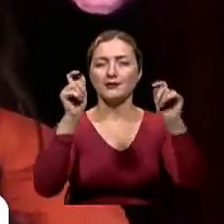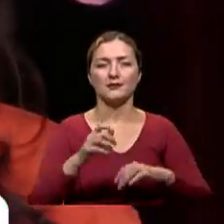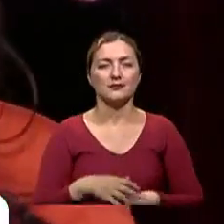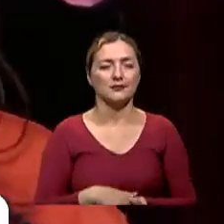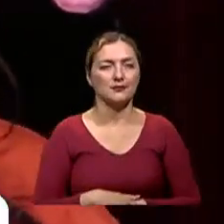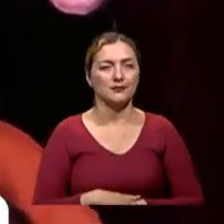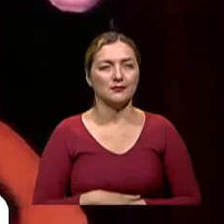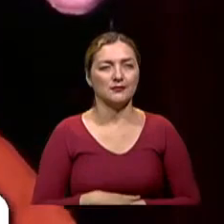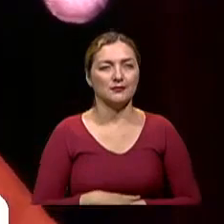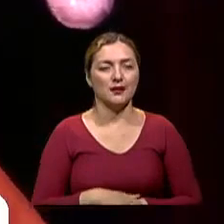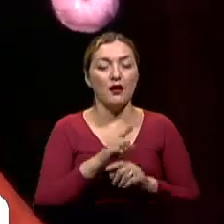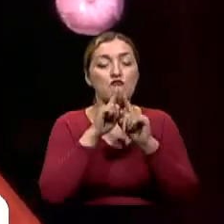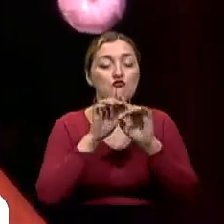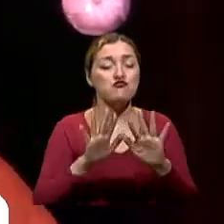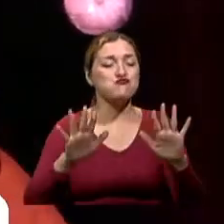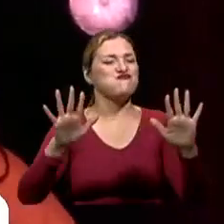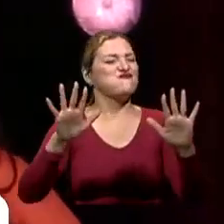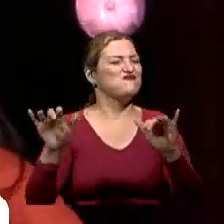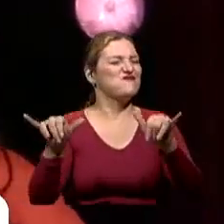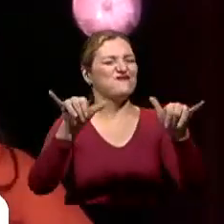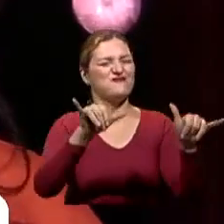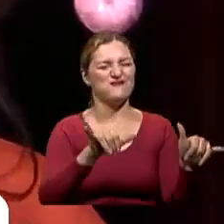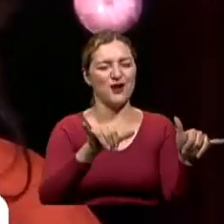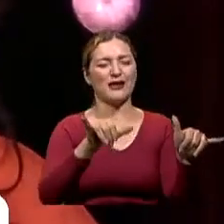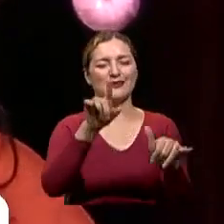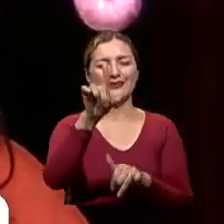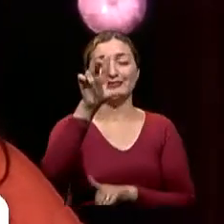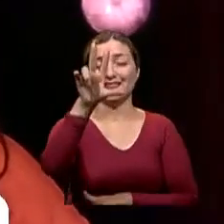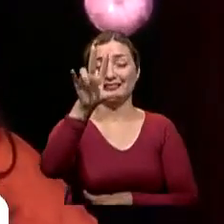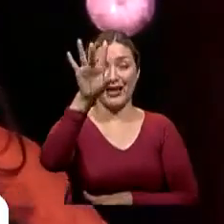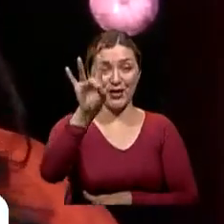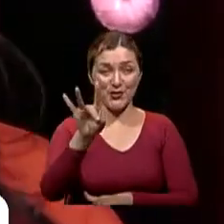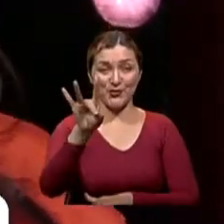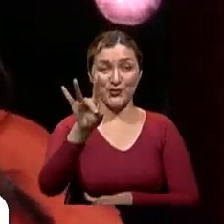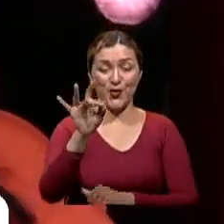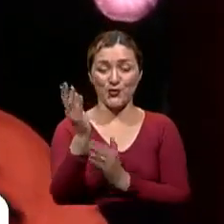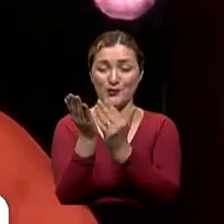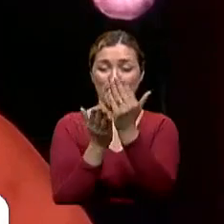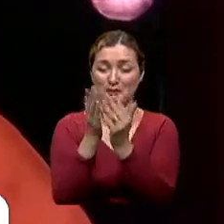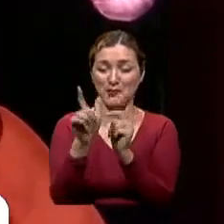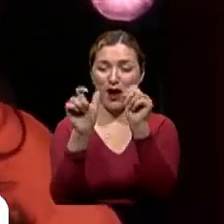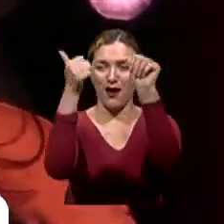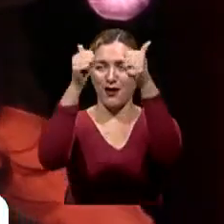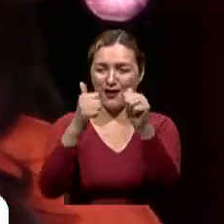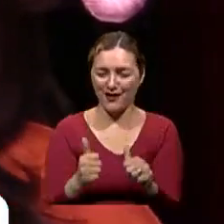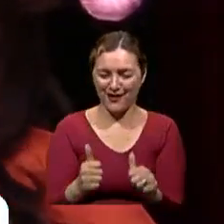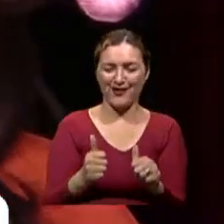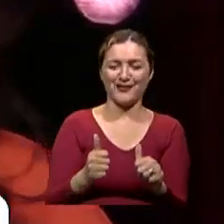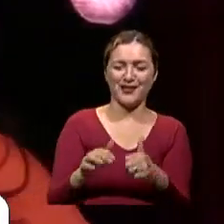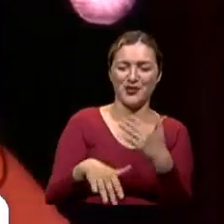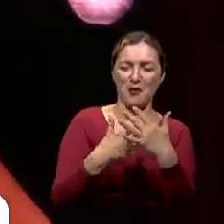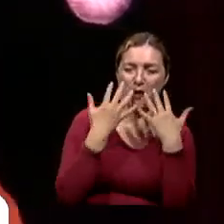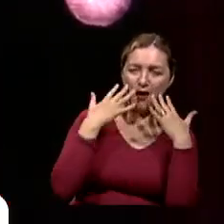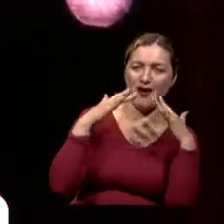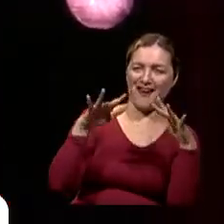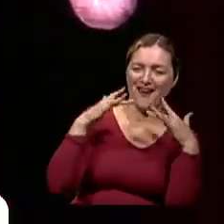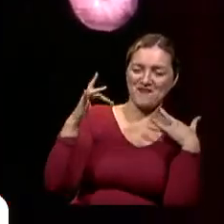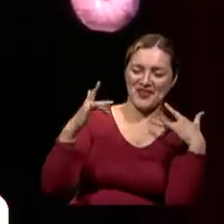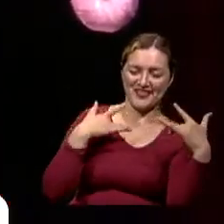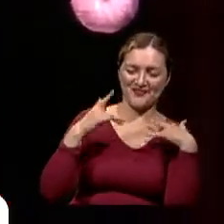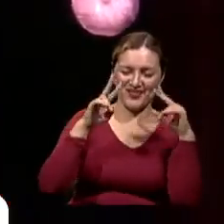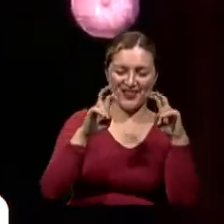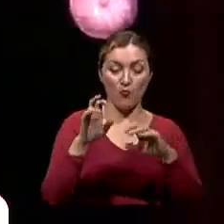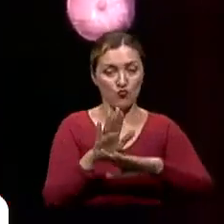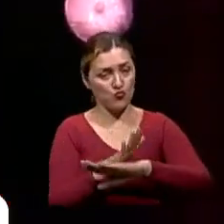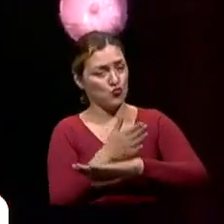el cumpleaños del Teatro Nacional Sucre, 138 años al servicio del arte, de las artes escénicas y de las